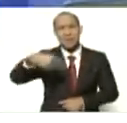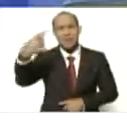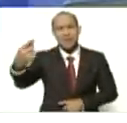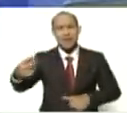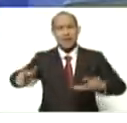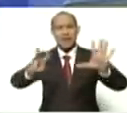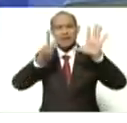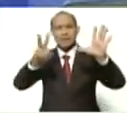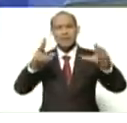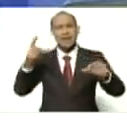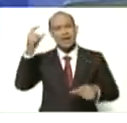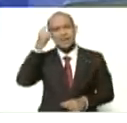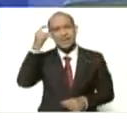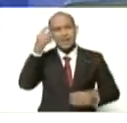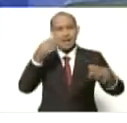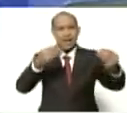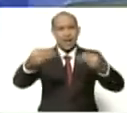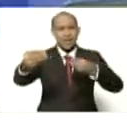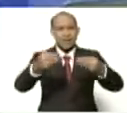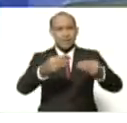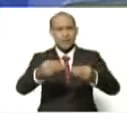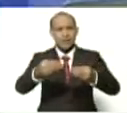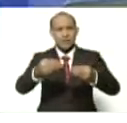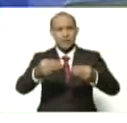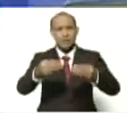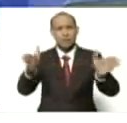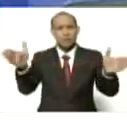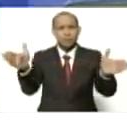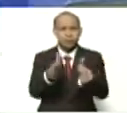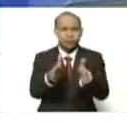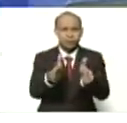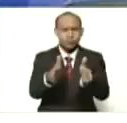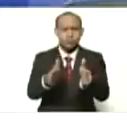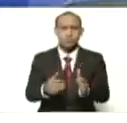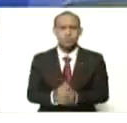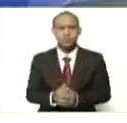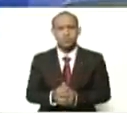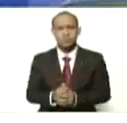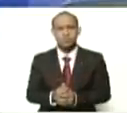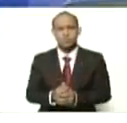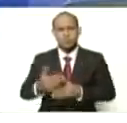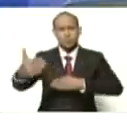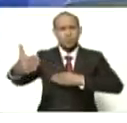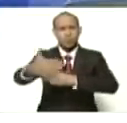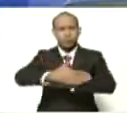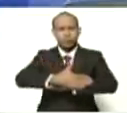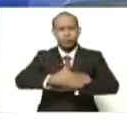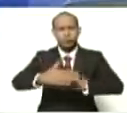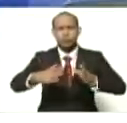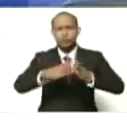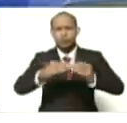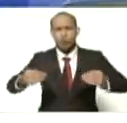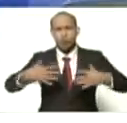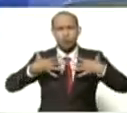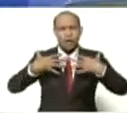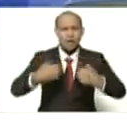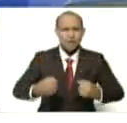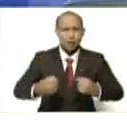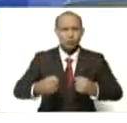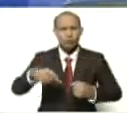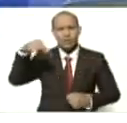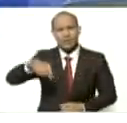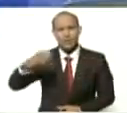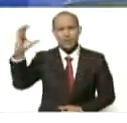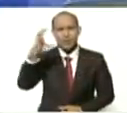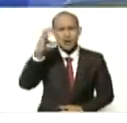una flexibilización parcial limitada con cerco sanitario total sobre caracas